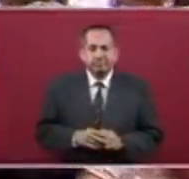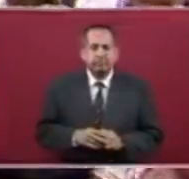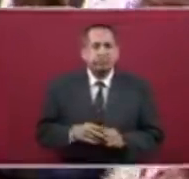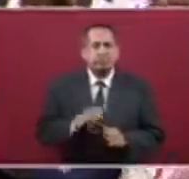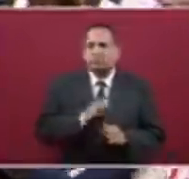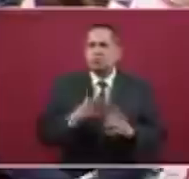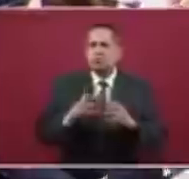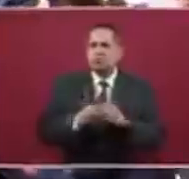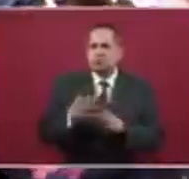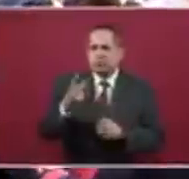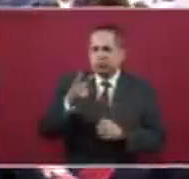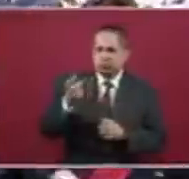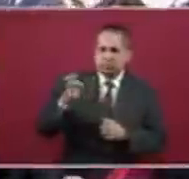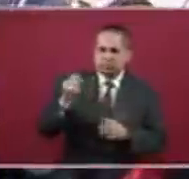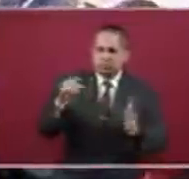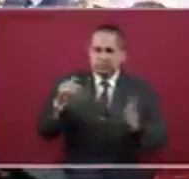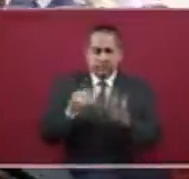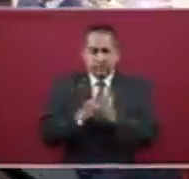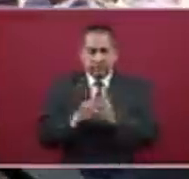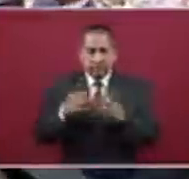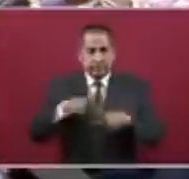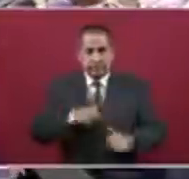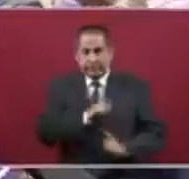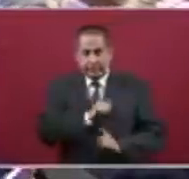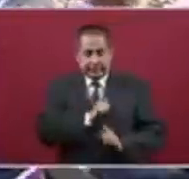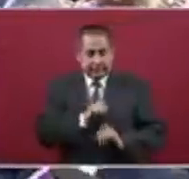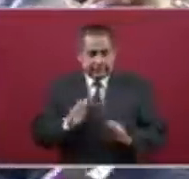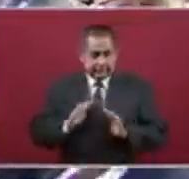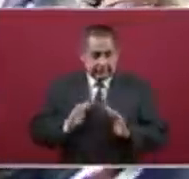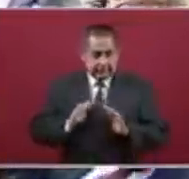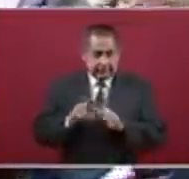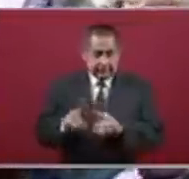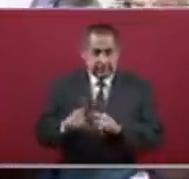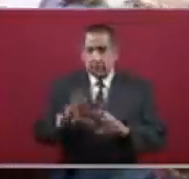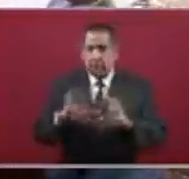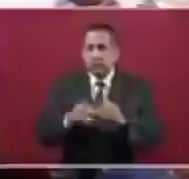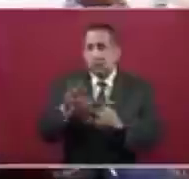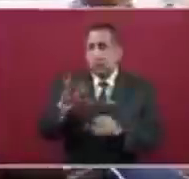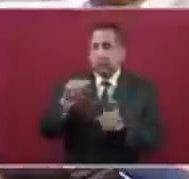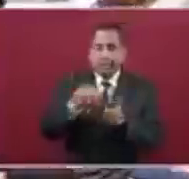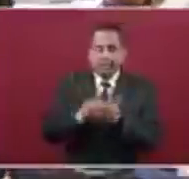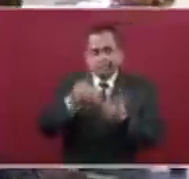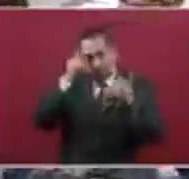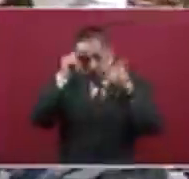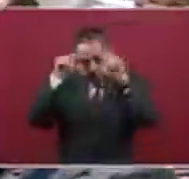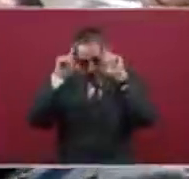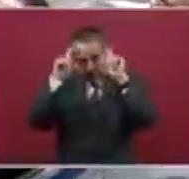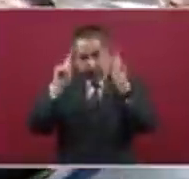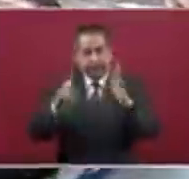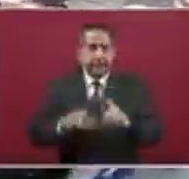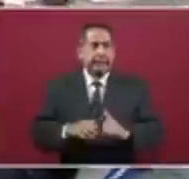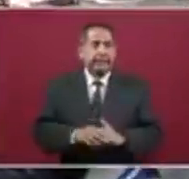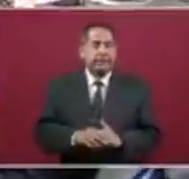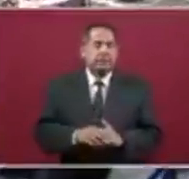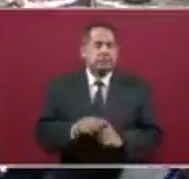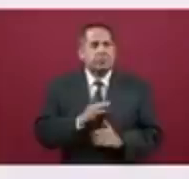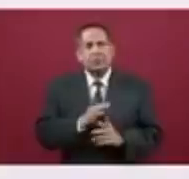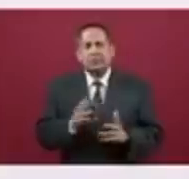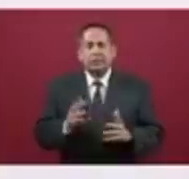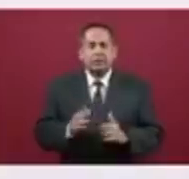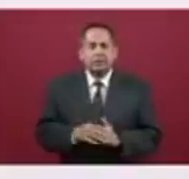220 mil elementos del ejército 40.000 de la marina más